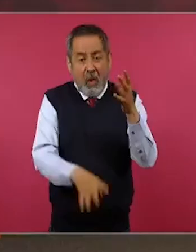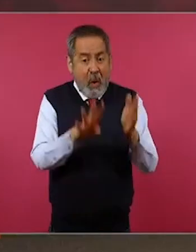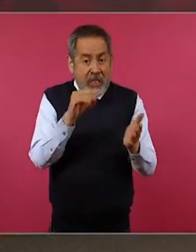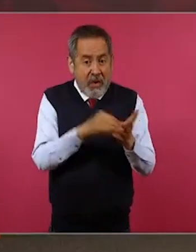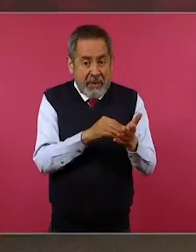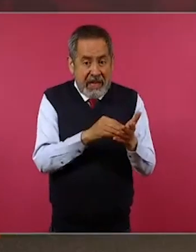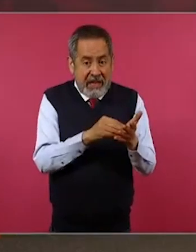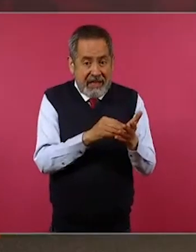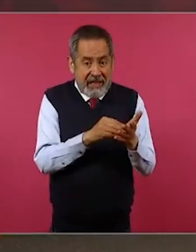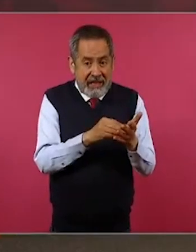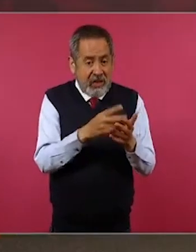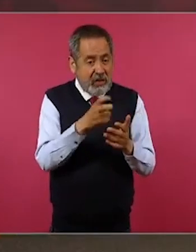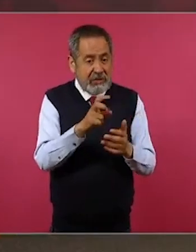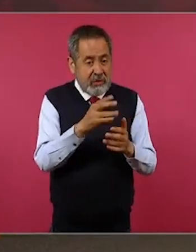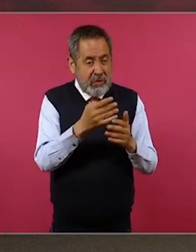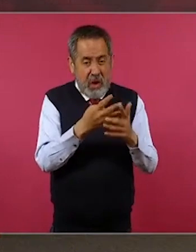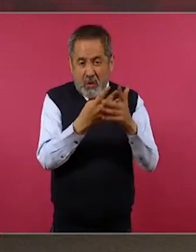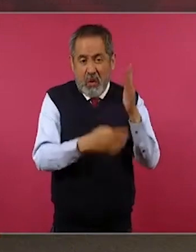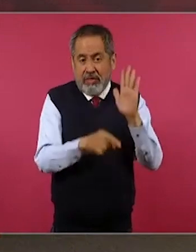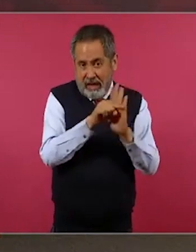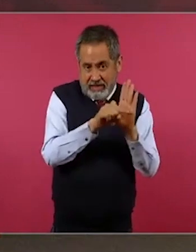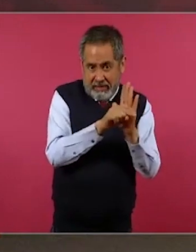de